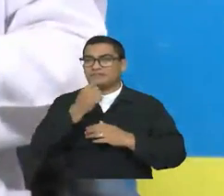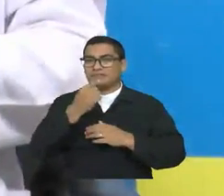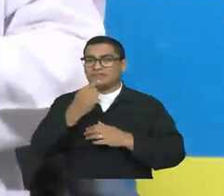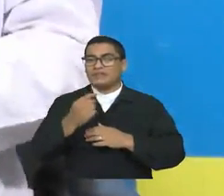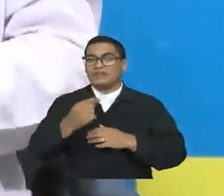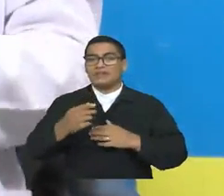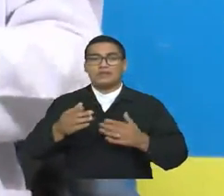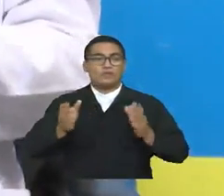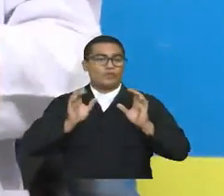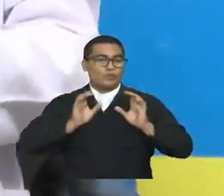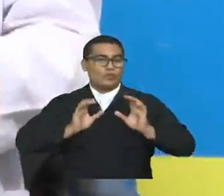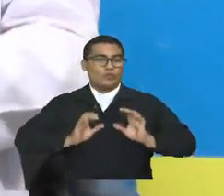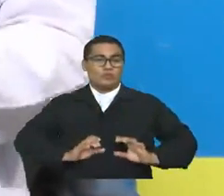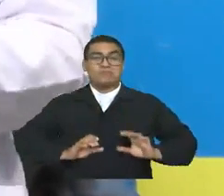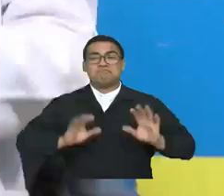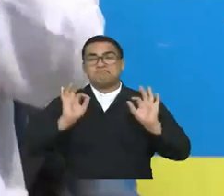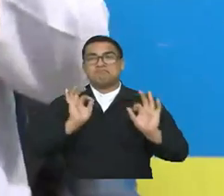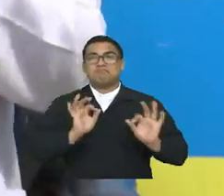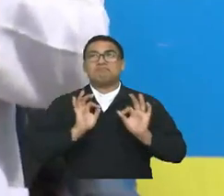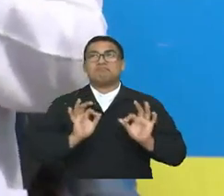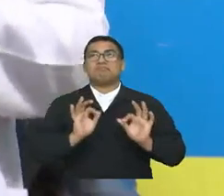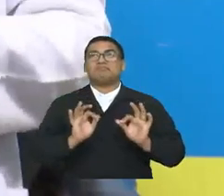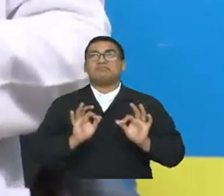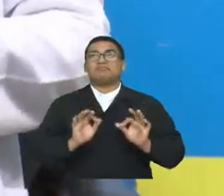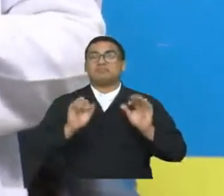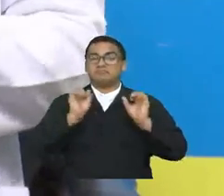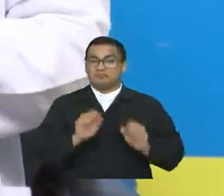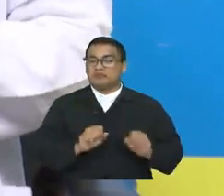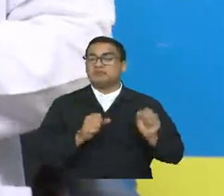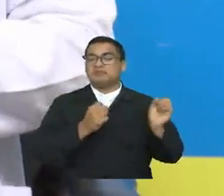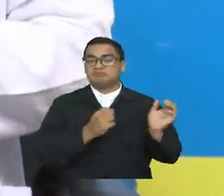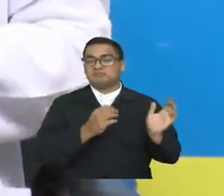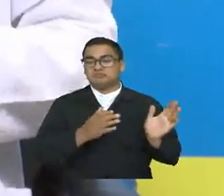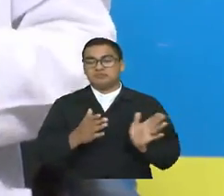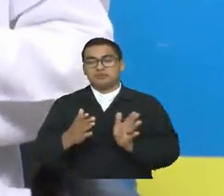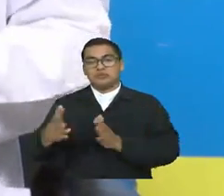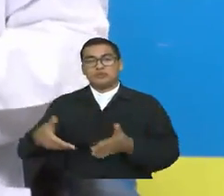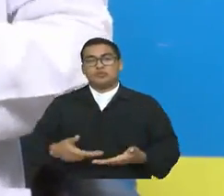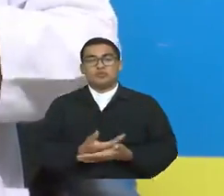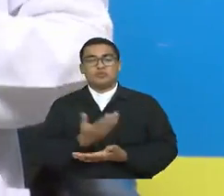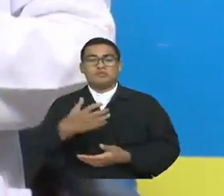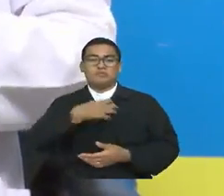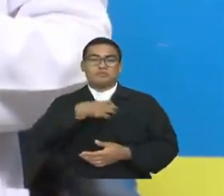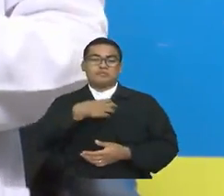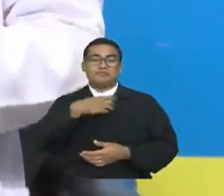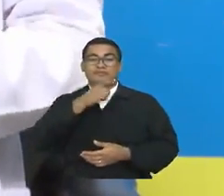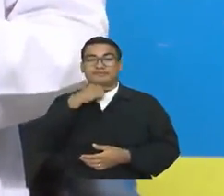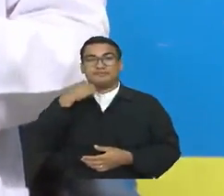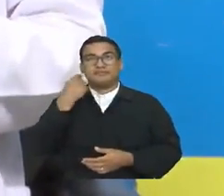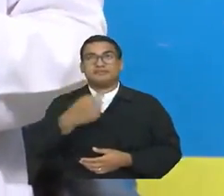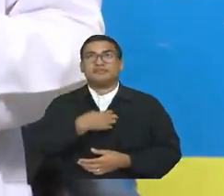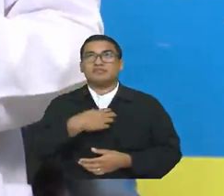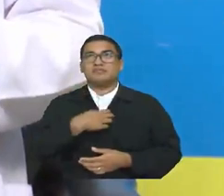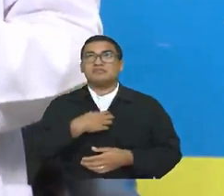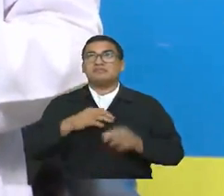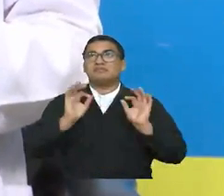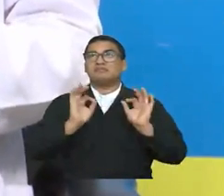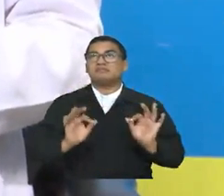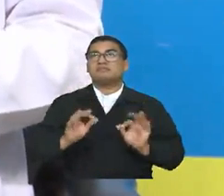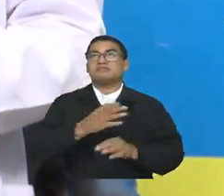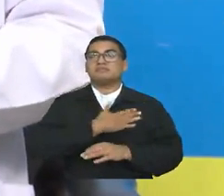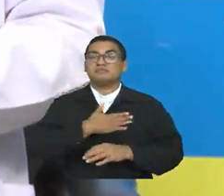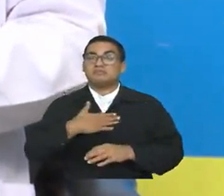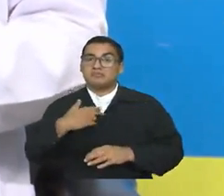rechazar. Ahí te vas adaptando a esa nueva realidad tuya. Te vas adaptando, lo asimilas mejor y